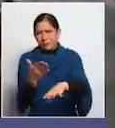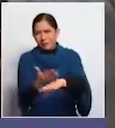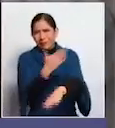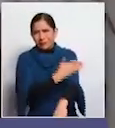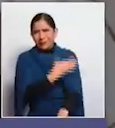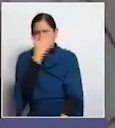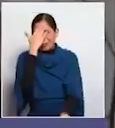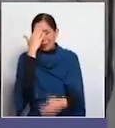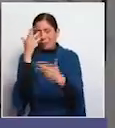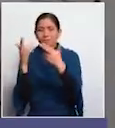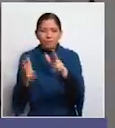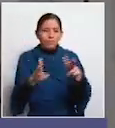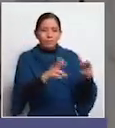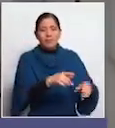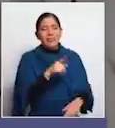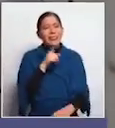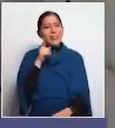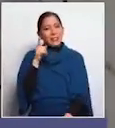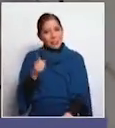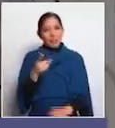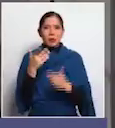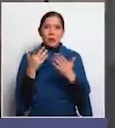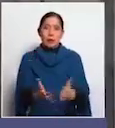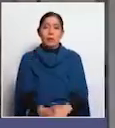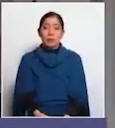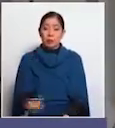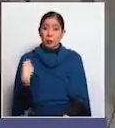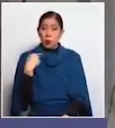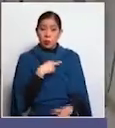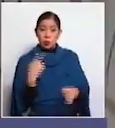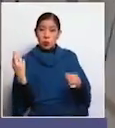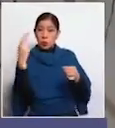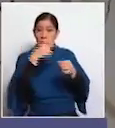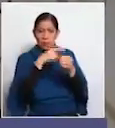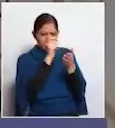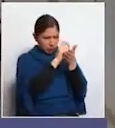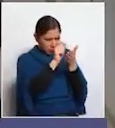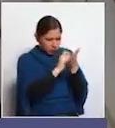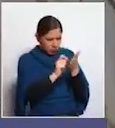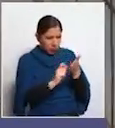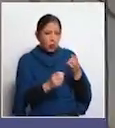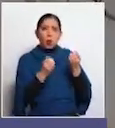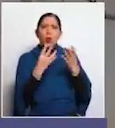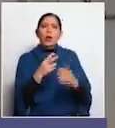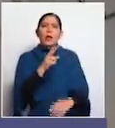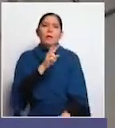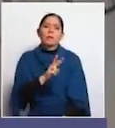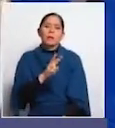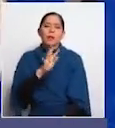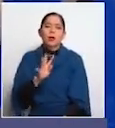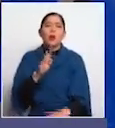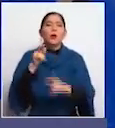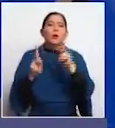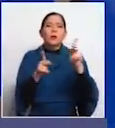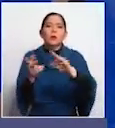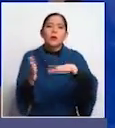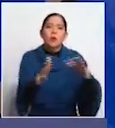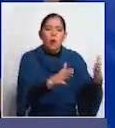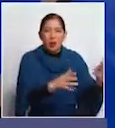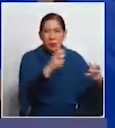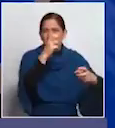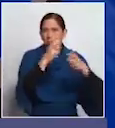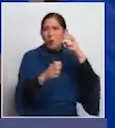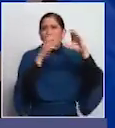desastre. En este momento el registro nuestro está en 24 personas que han fallecido también en este periodo, que han